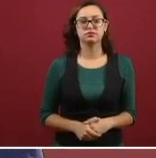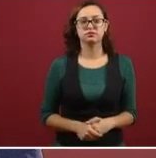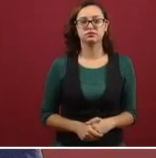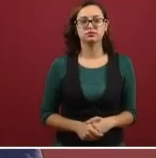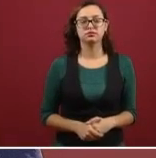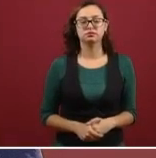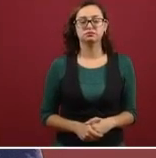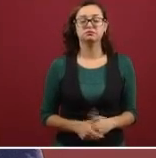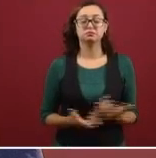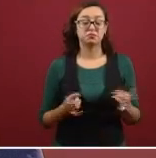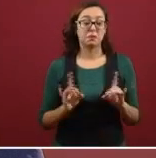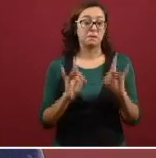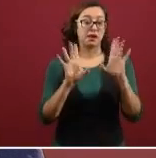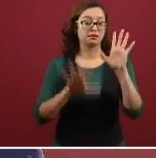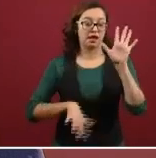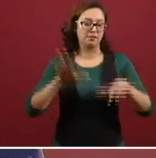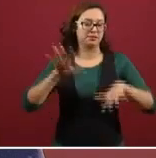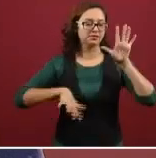regla,